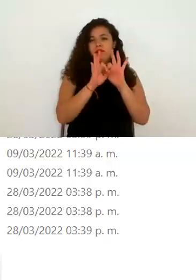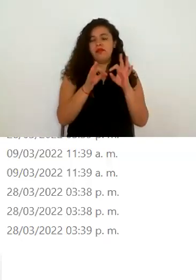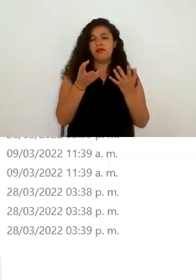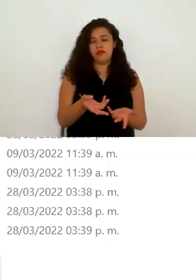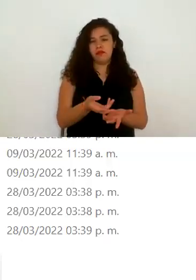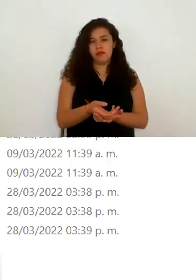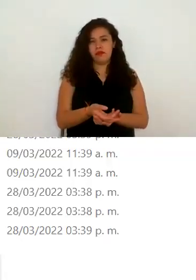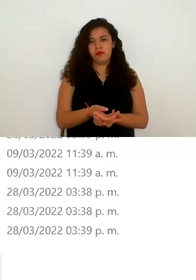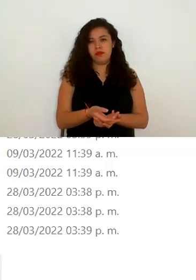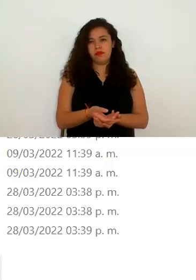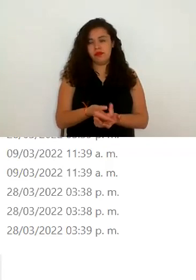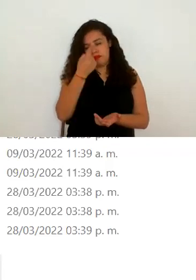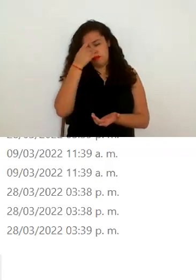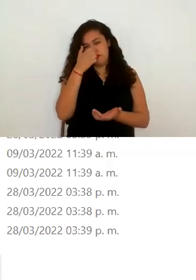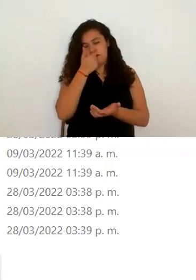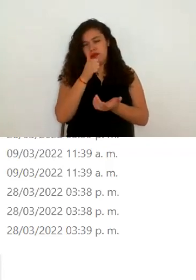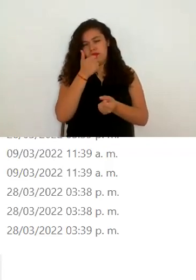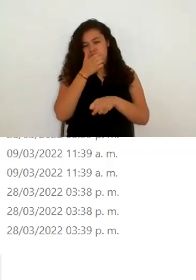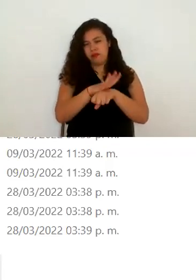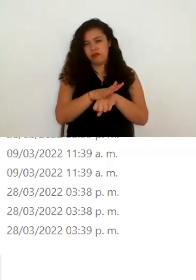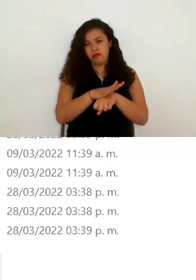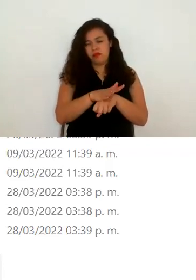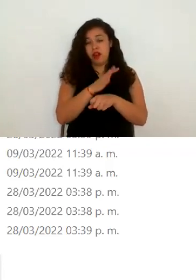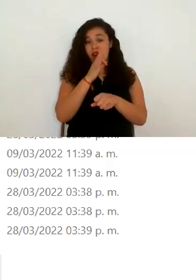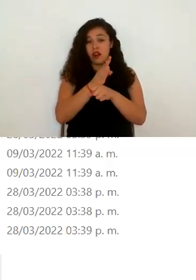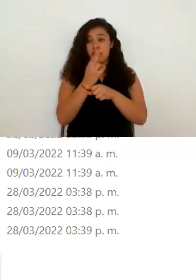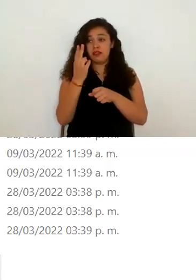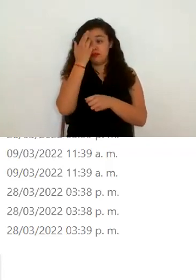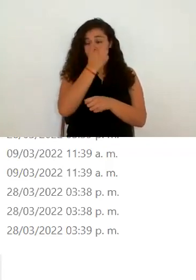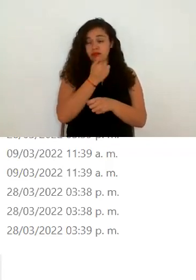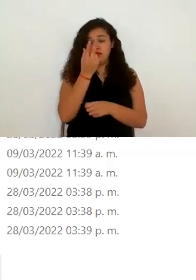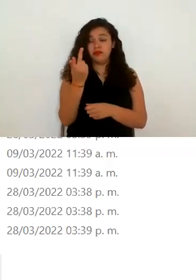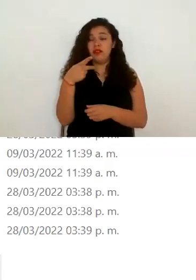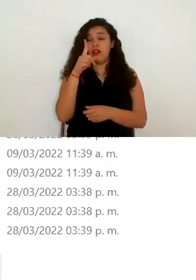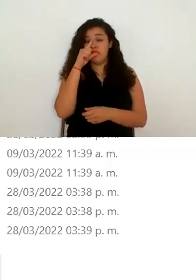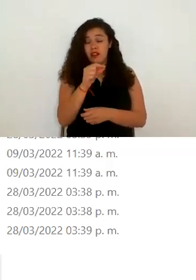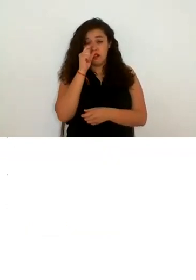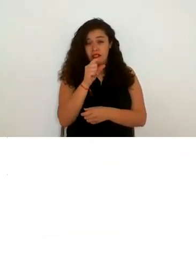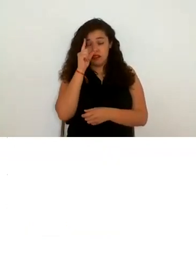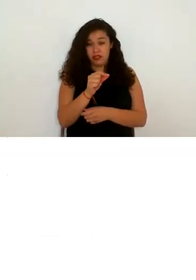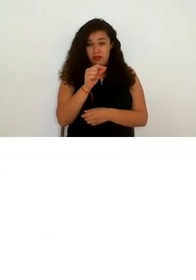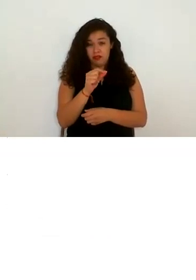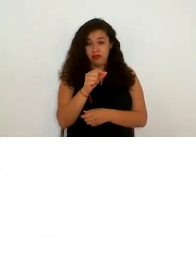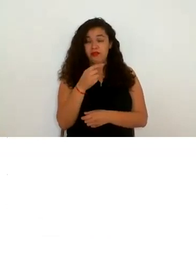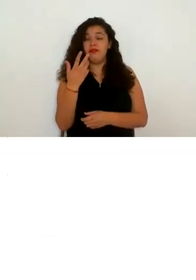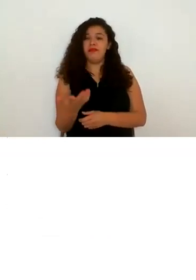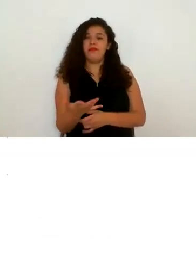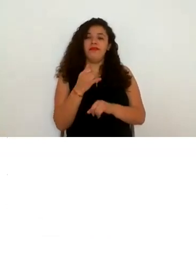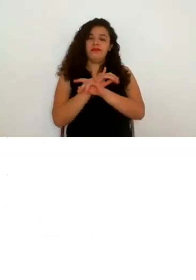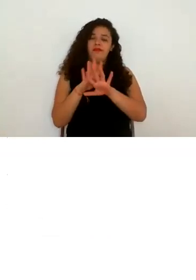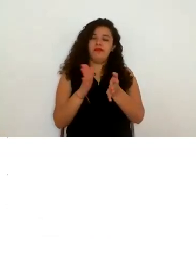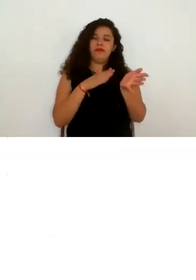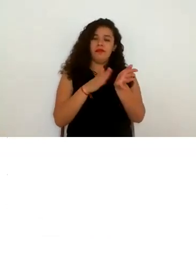su momento por cuestiones administrativas necesitamos consultar y por estas fallas técnicas se puede perder